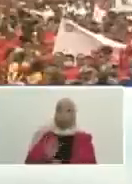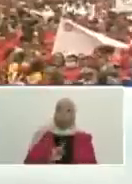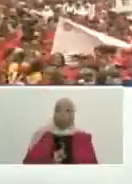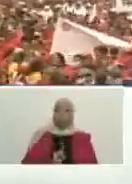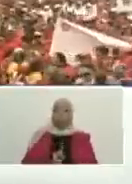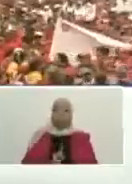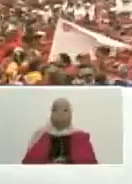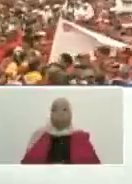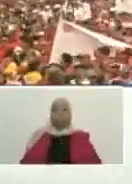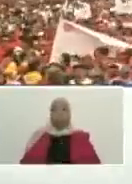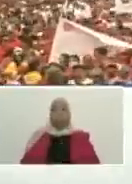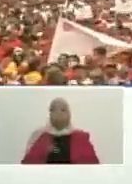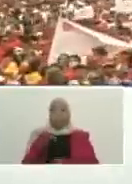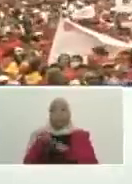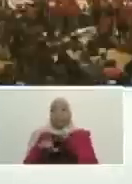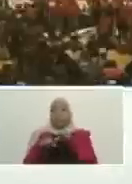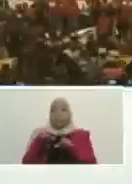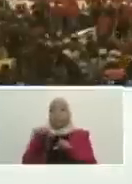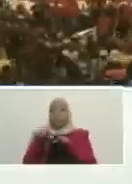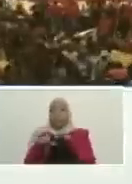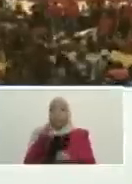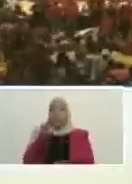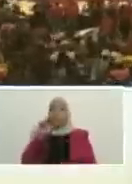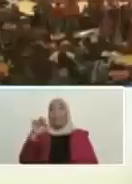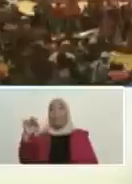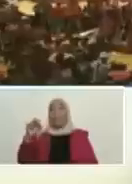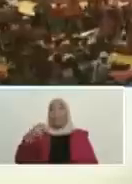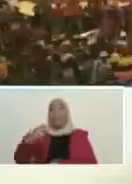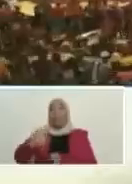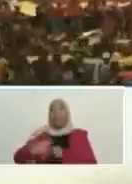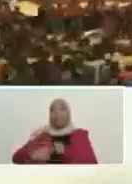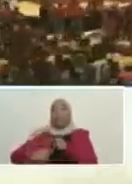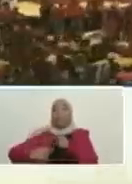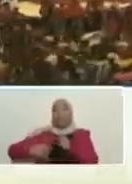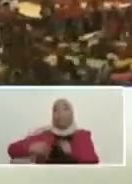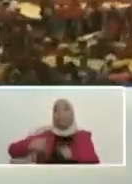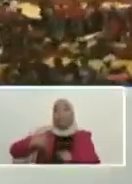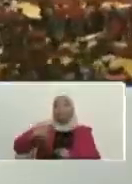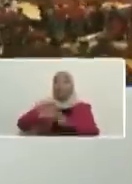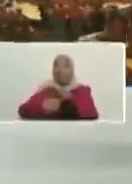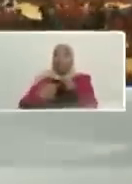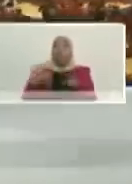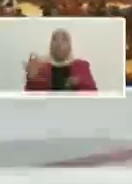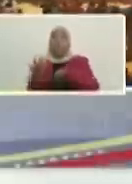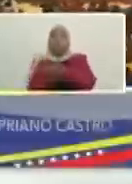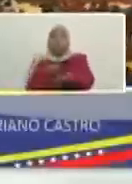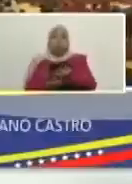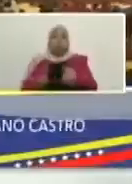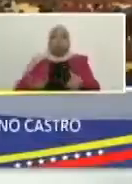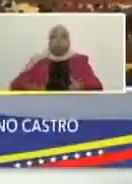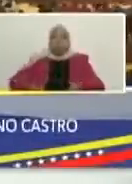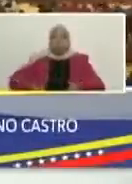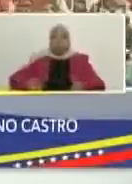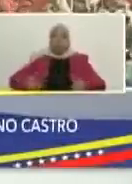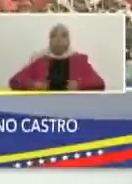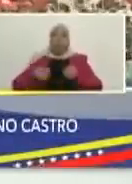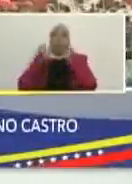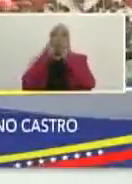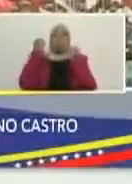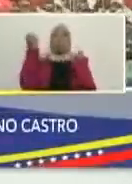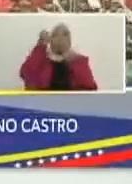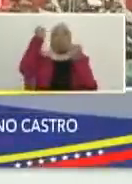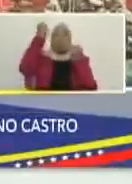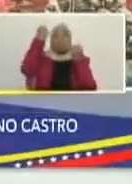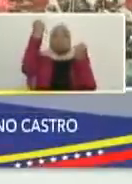Y ese siglo XX siguió transitando por vicisitudes, por luchas. Lo que sí